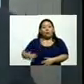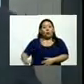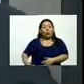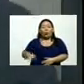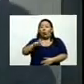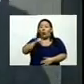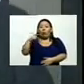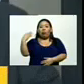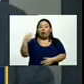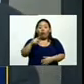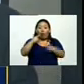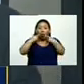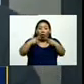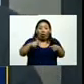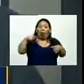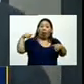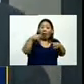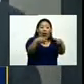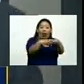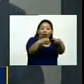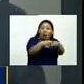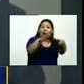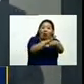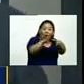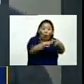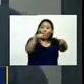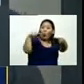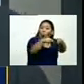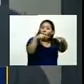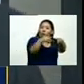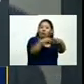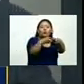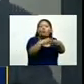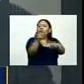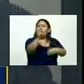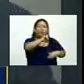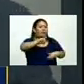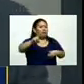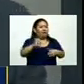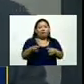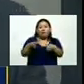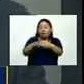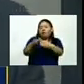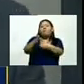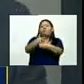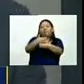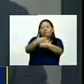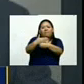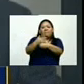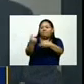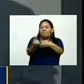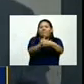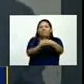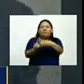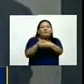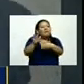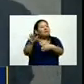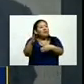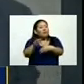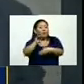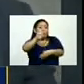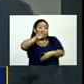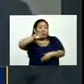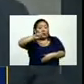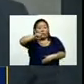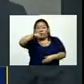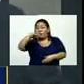no debe de acusar al FMLN de robos. El FMLN es un partido político, lo integramos aproximadamente